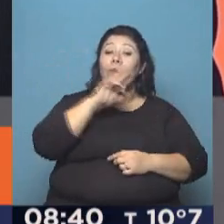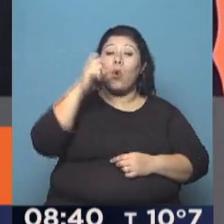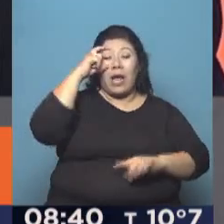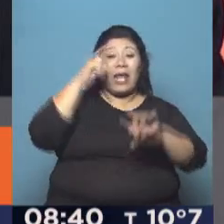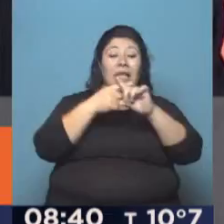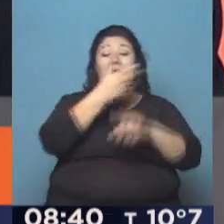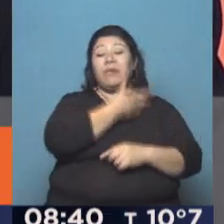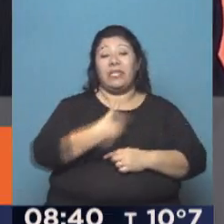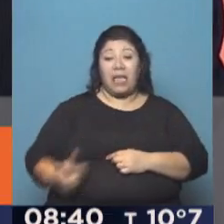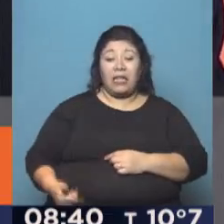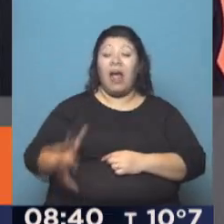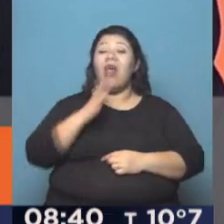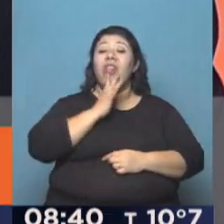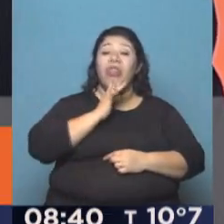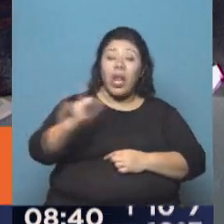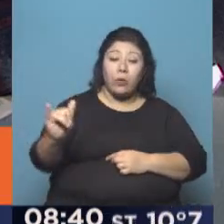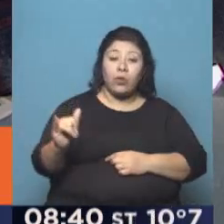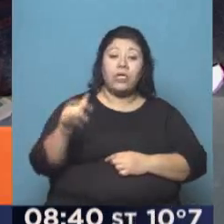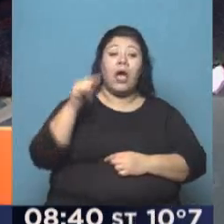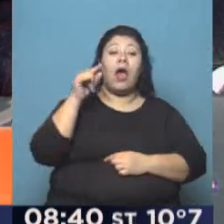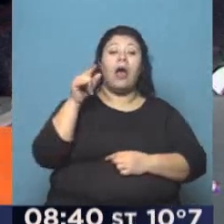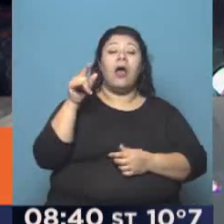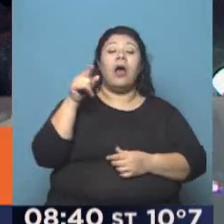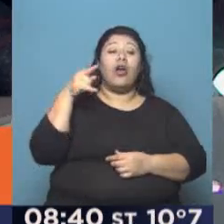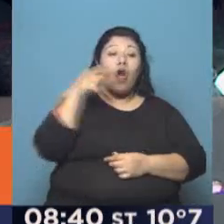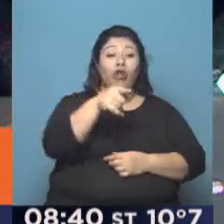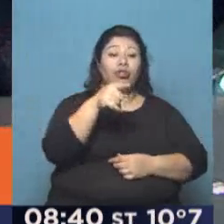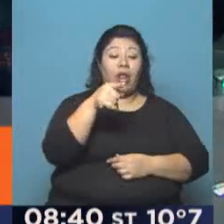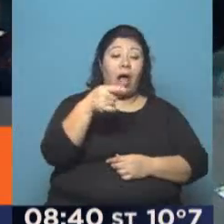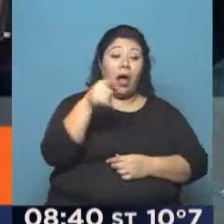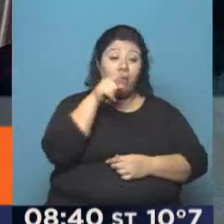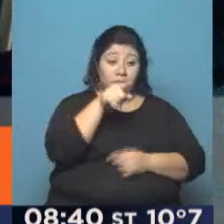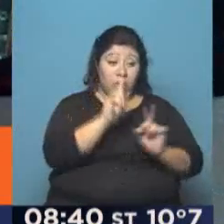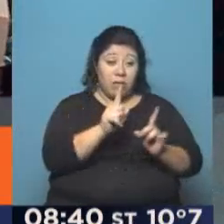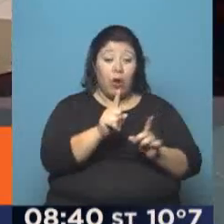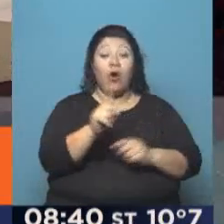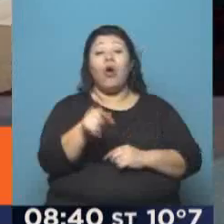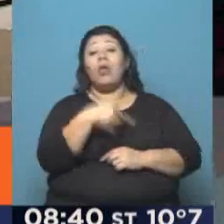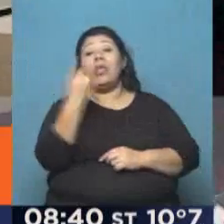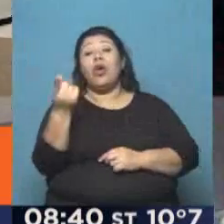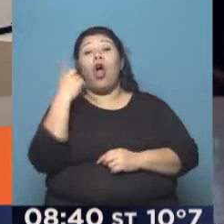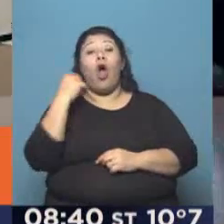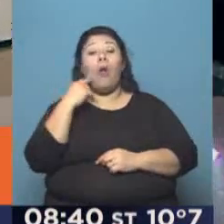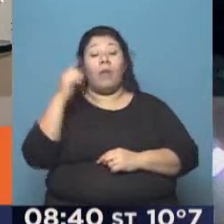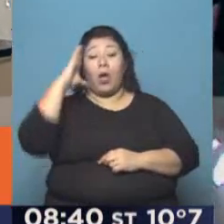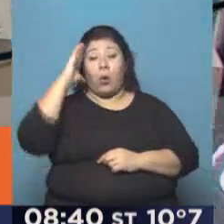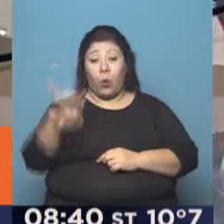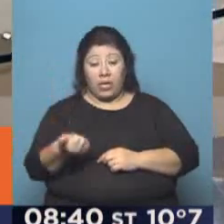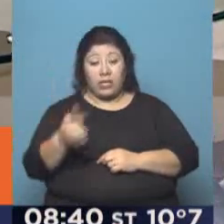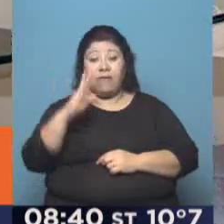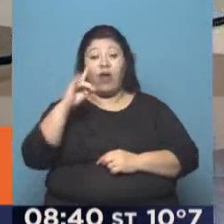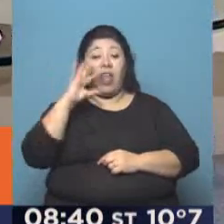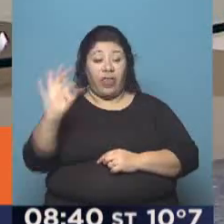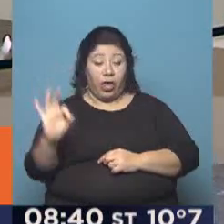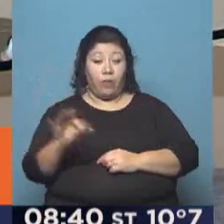Por qué por tráfico de información Sí la verdad es que como bastante increíble no Pero por supuesto que eso forma parte